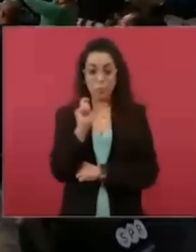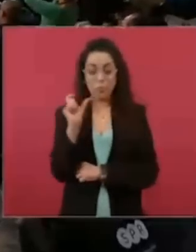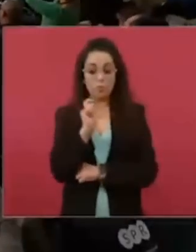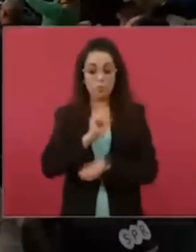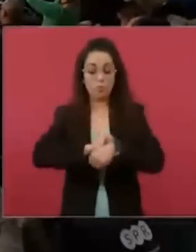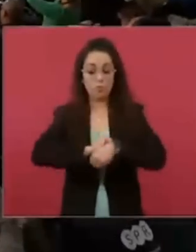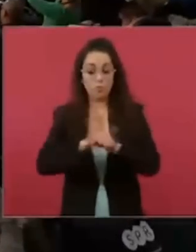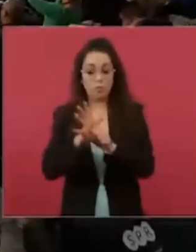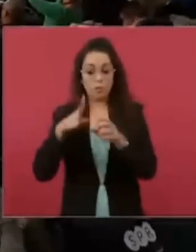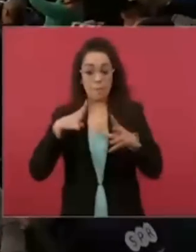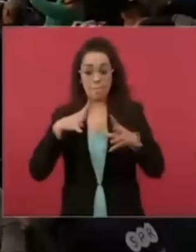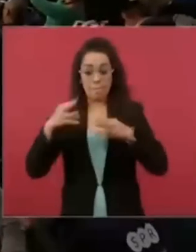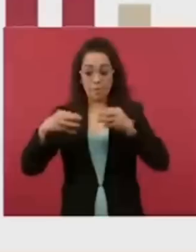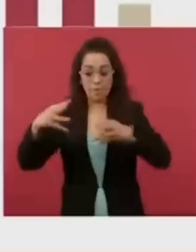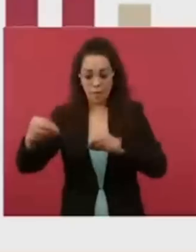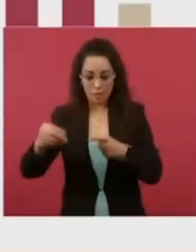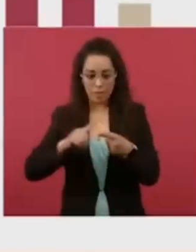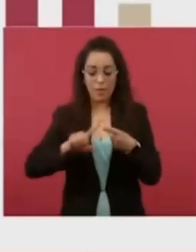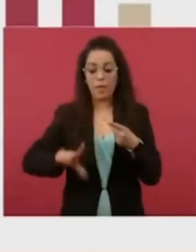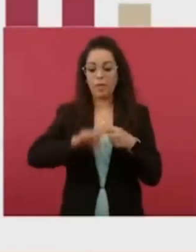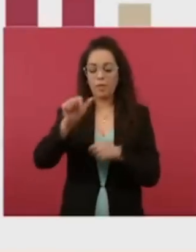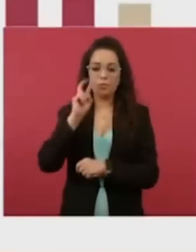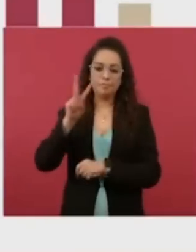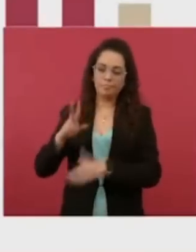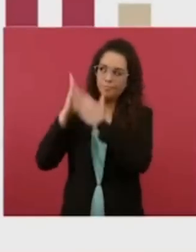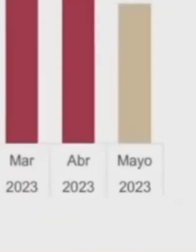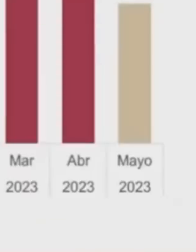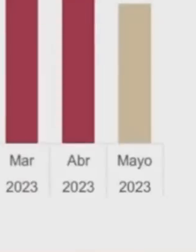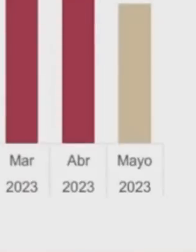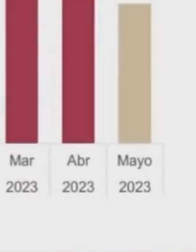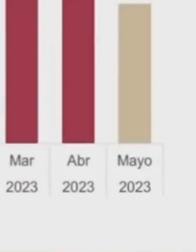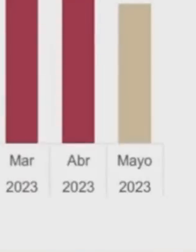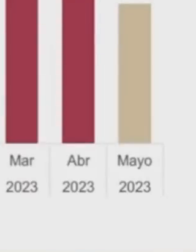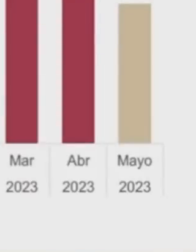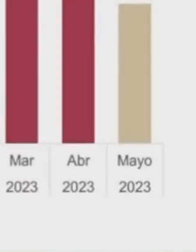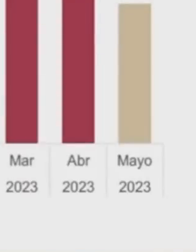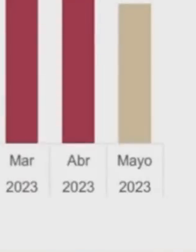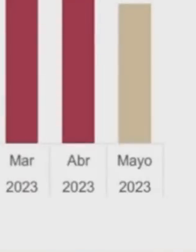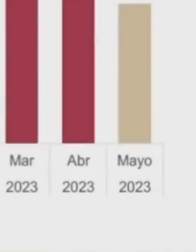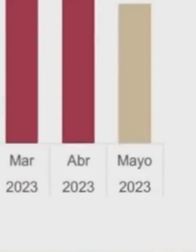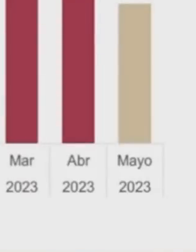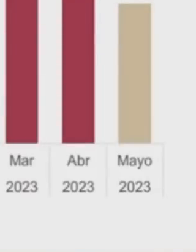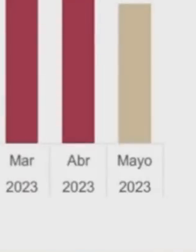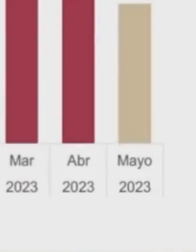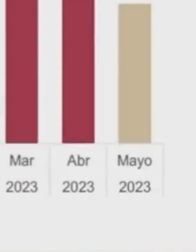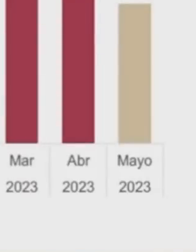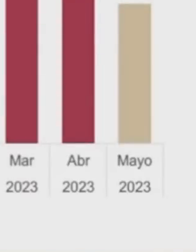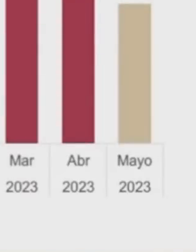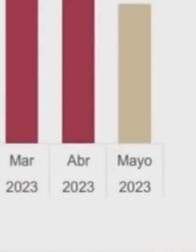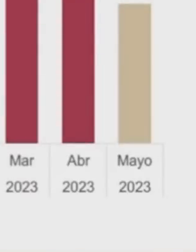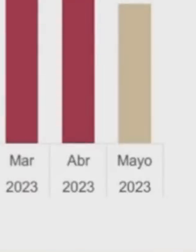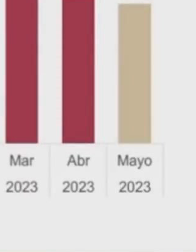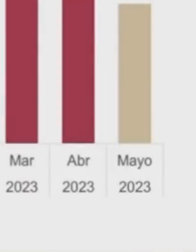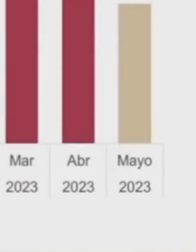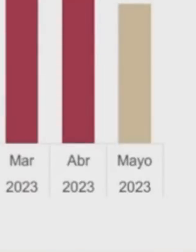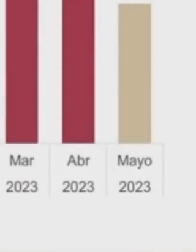Además, el presidente se solidariza con Samuel García, gobernador de Nuevo León, porque hoy está siendo acosado